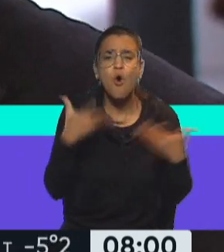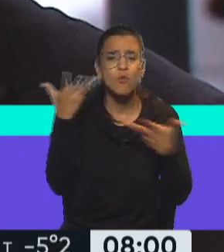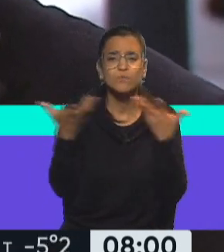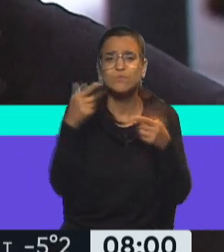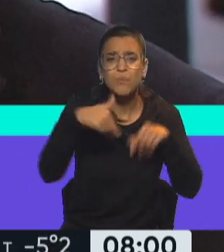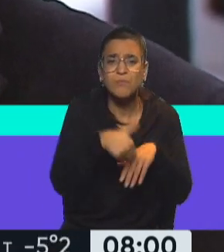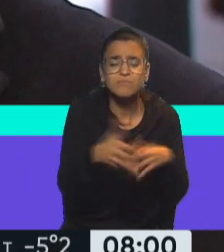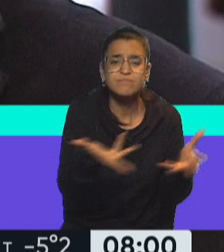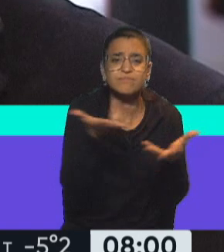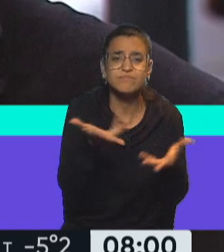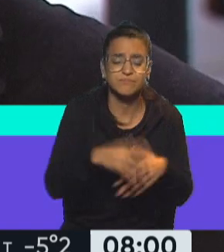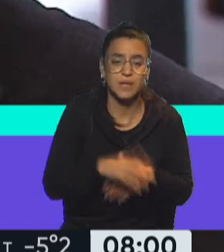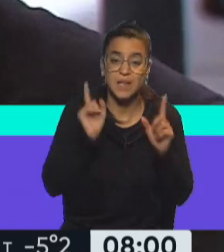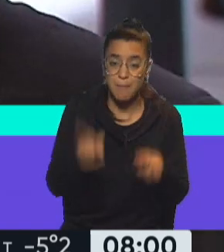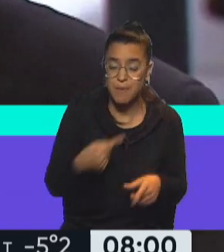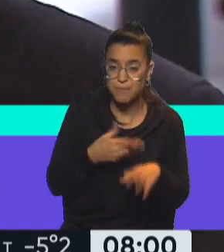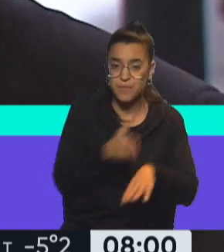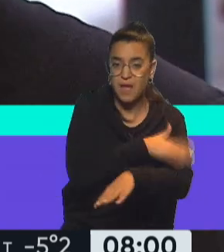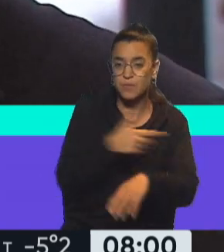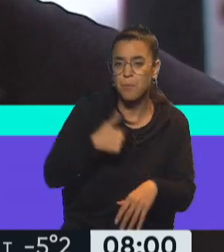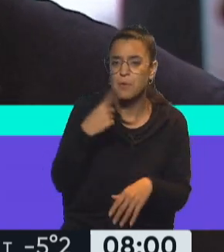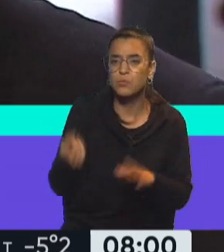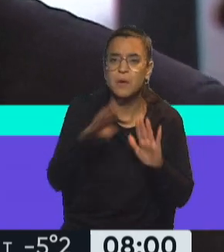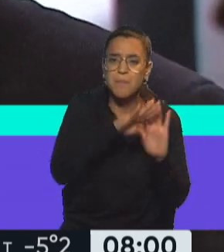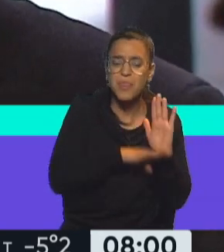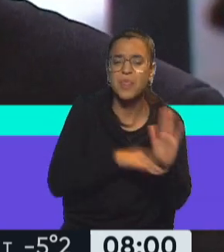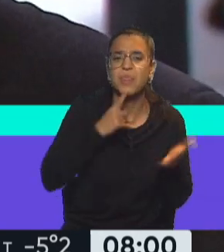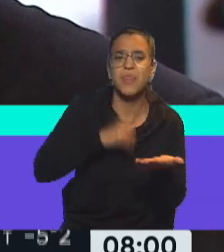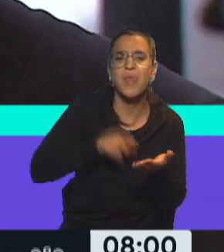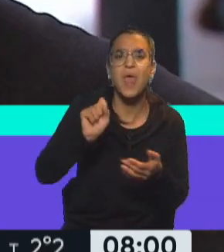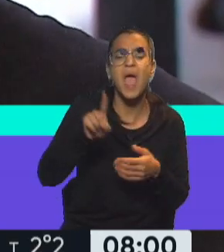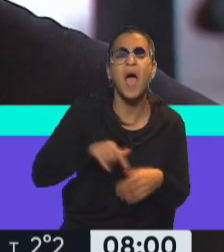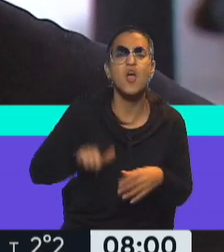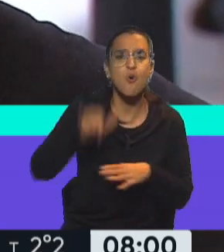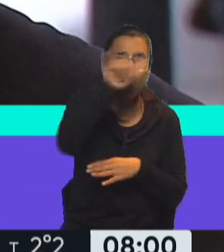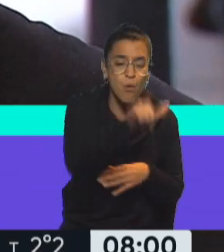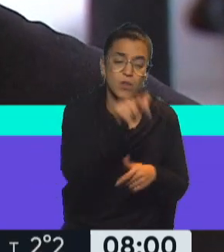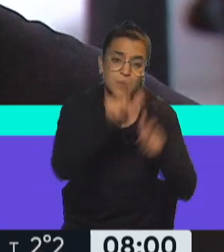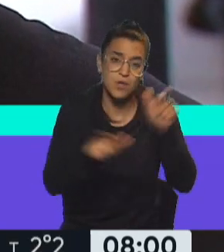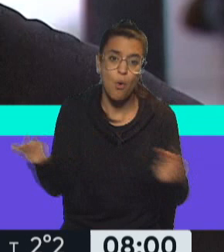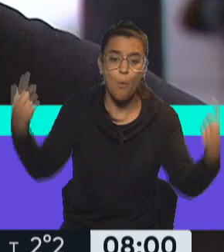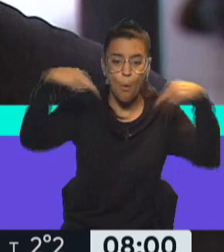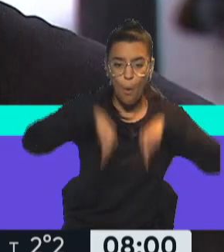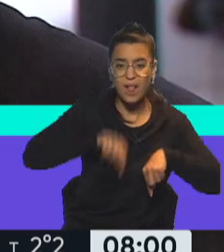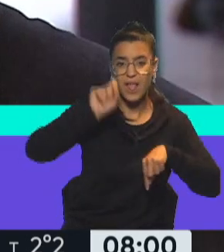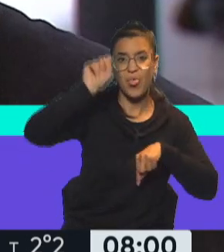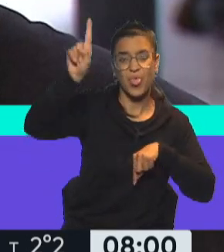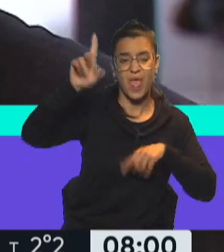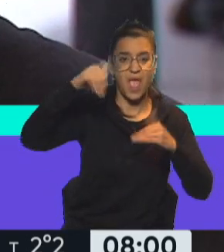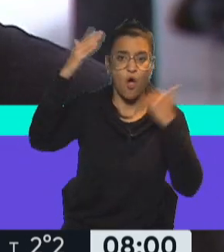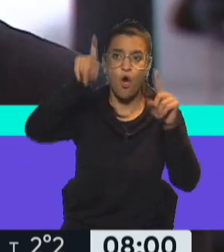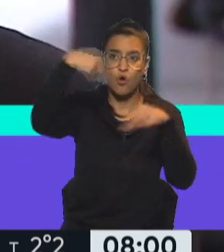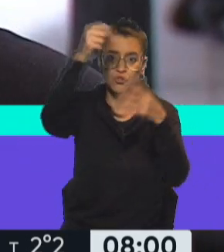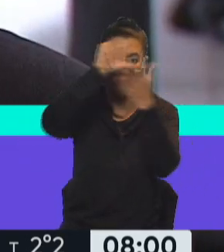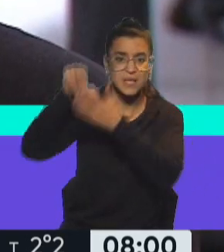qué estamos? Y además le preguntaba yo por las medidas en el aeropuerto en relación a la cantidad de gente que regrese desde el exterior, si eran